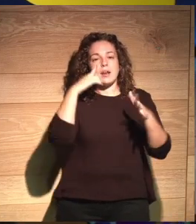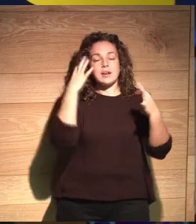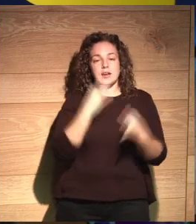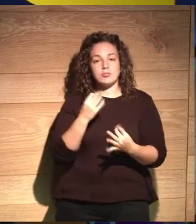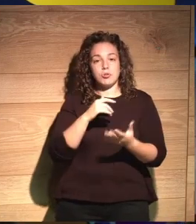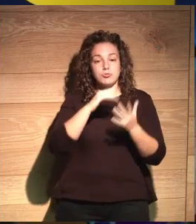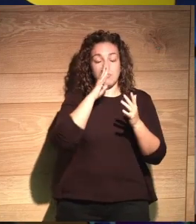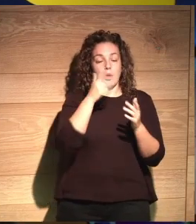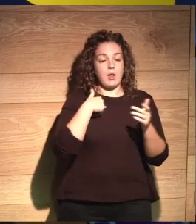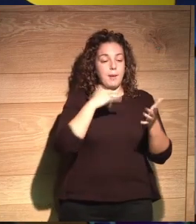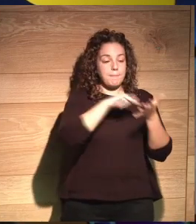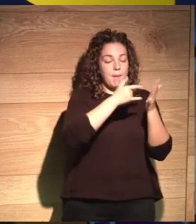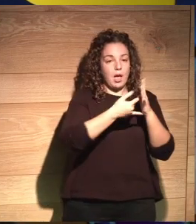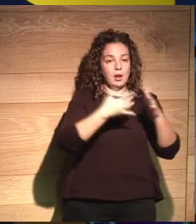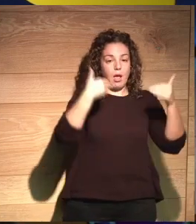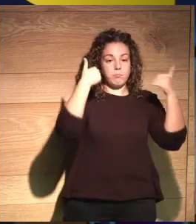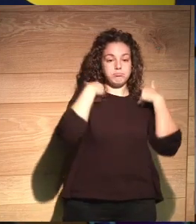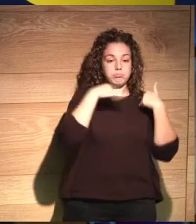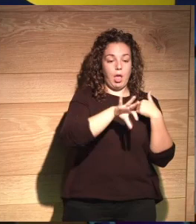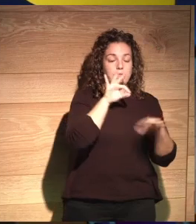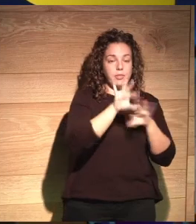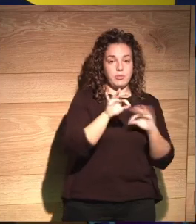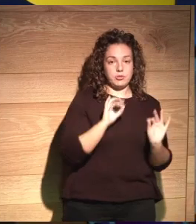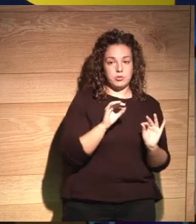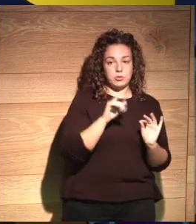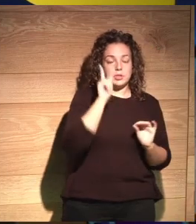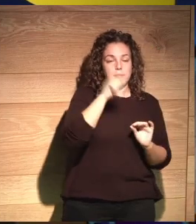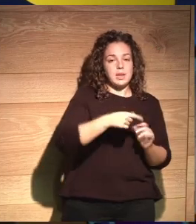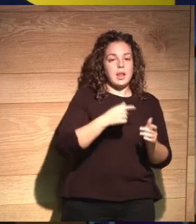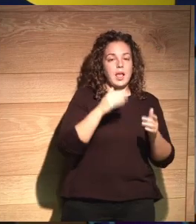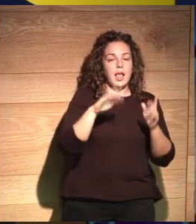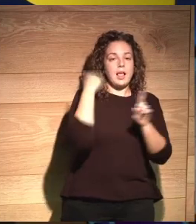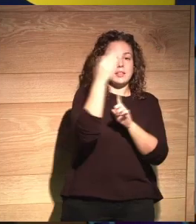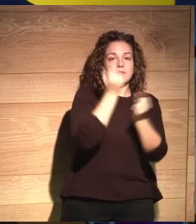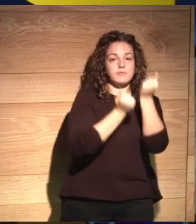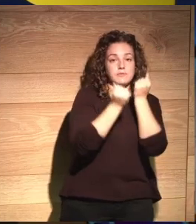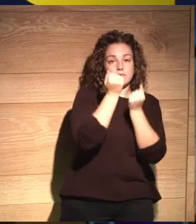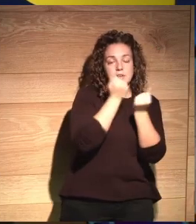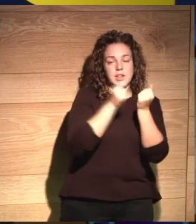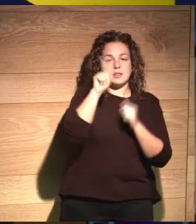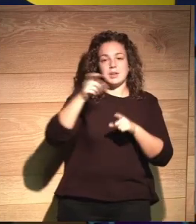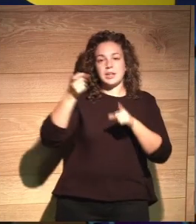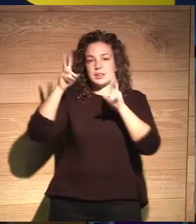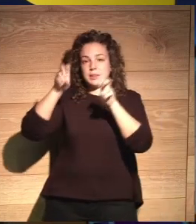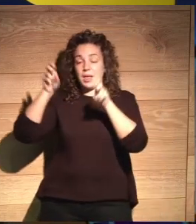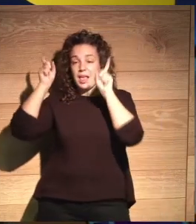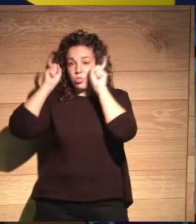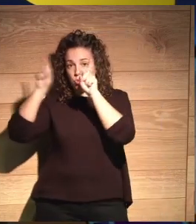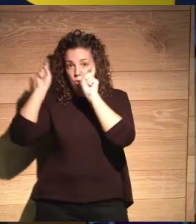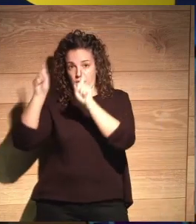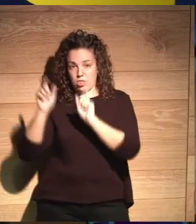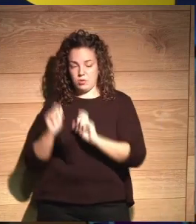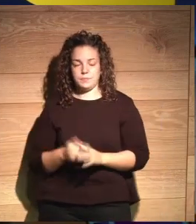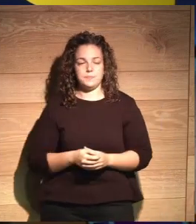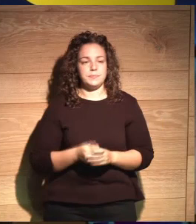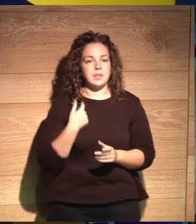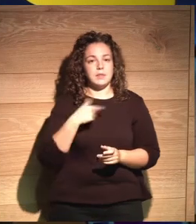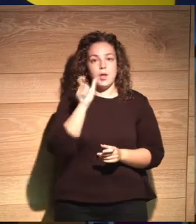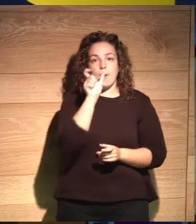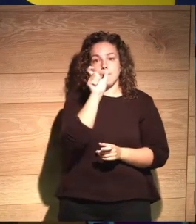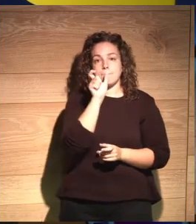por sí misma las decisiones en las altas finanzas y en la educación que es lo que ella ponía mucho énfasis bueno algunas